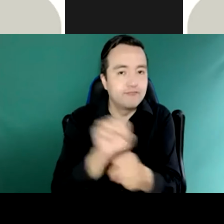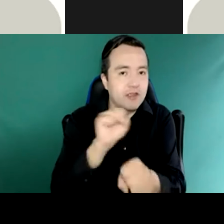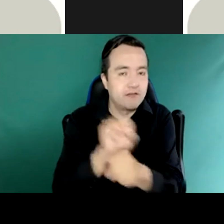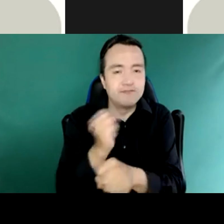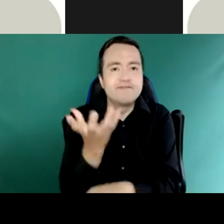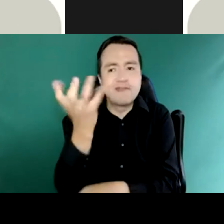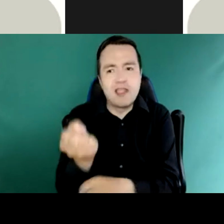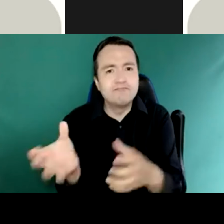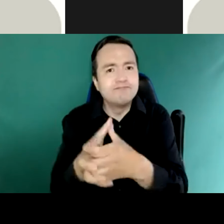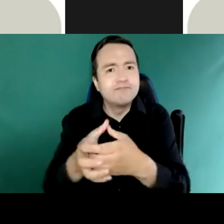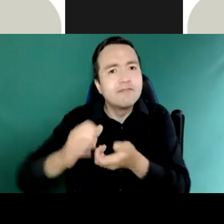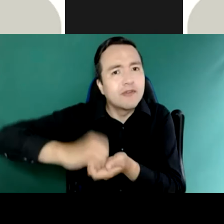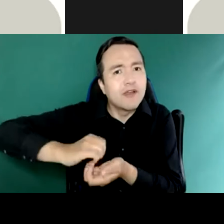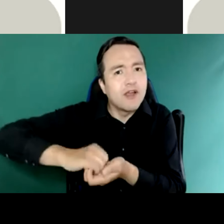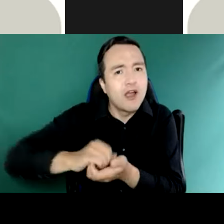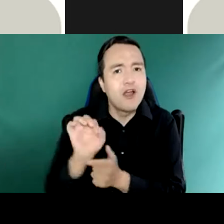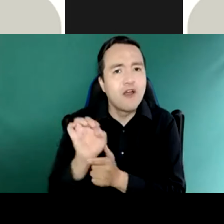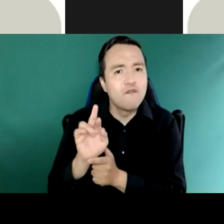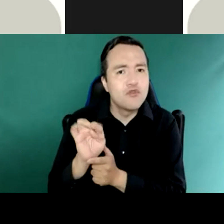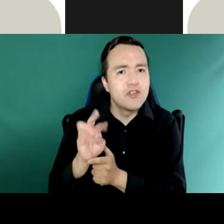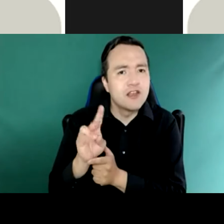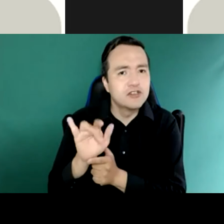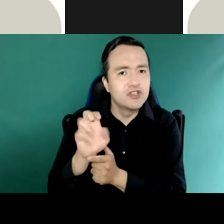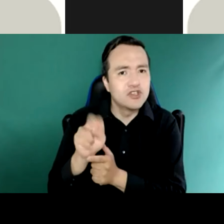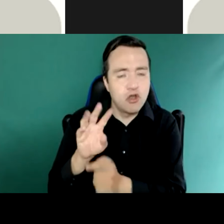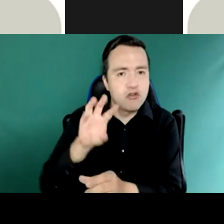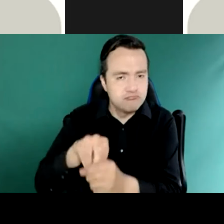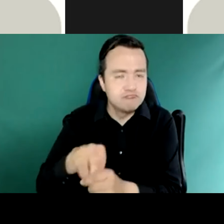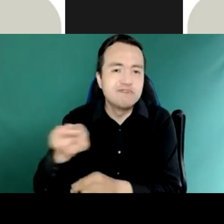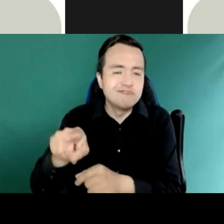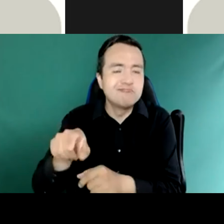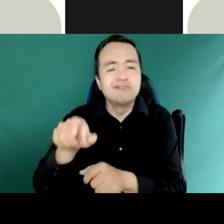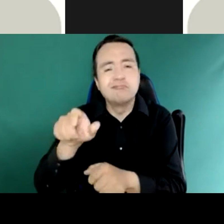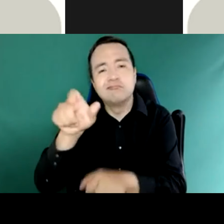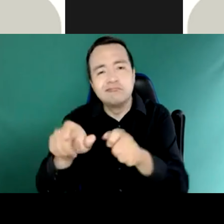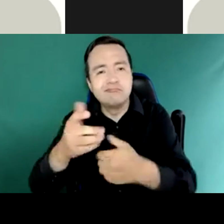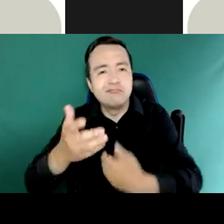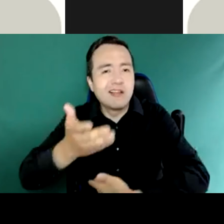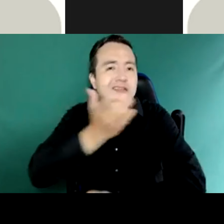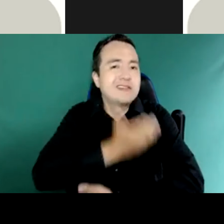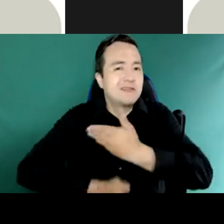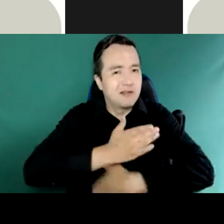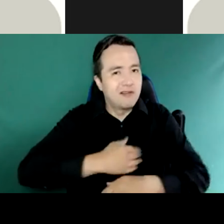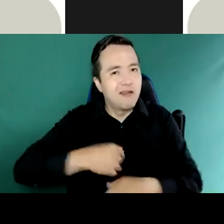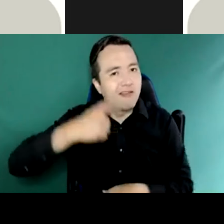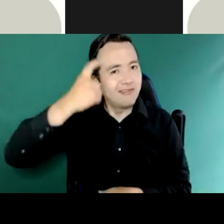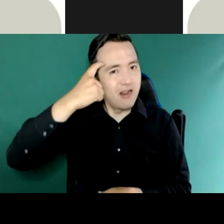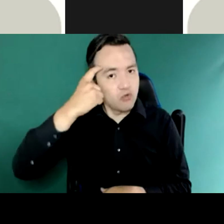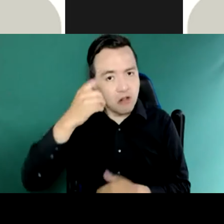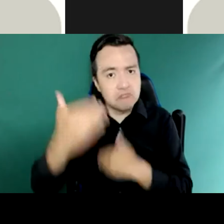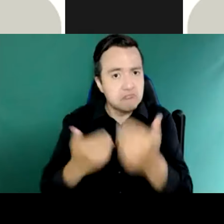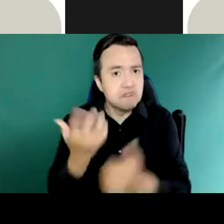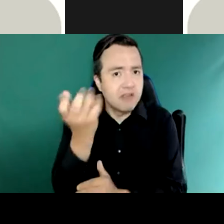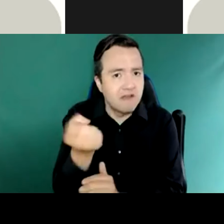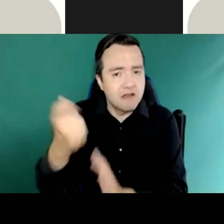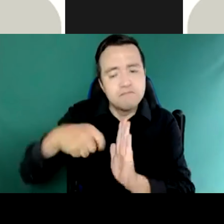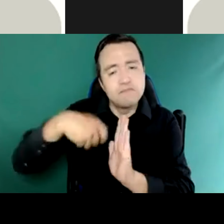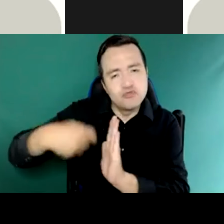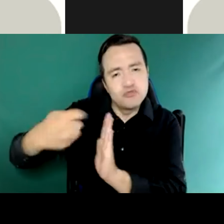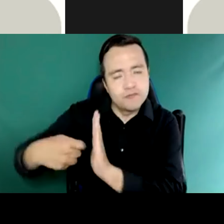personas con discapacidad intelectual por medio de distintos proyectos de entretención. Pero este año también la